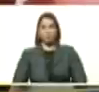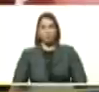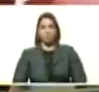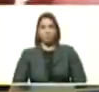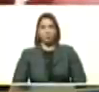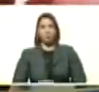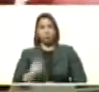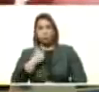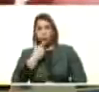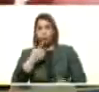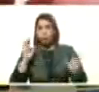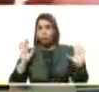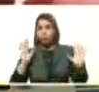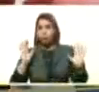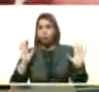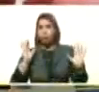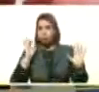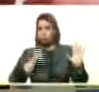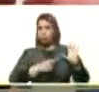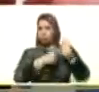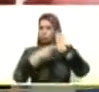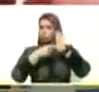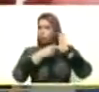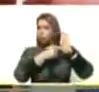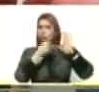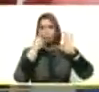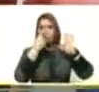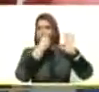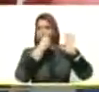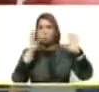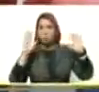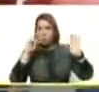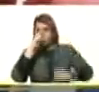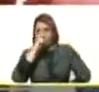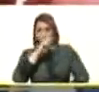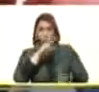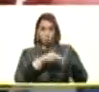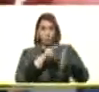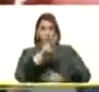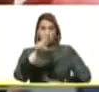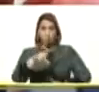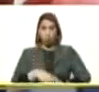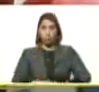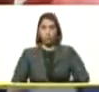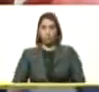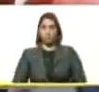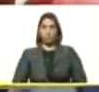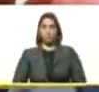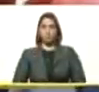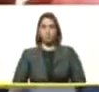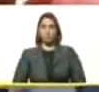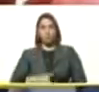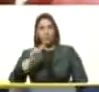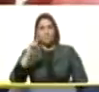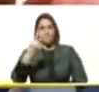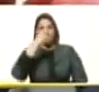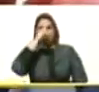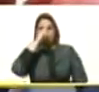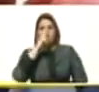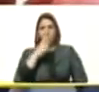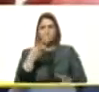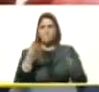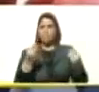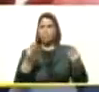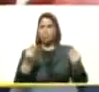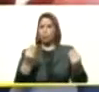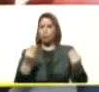y dije lo que es evidente: el año 2021 ha sido el primer año de muchos